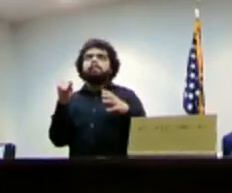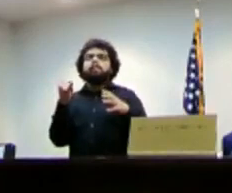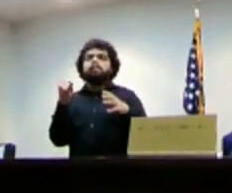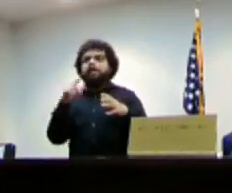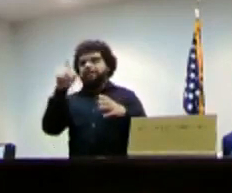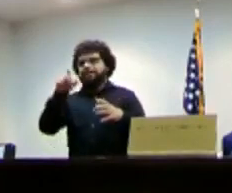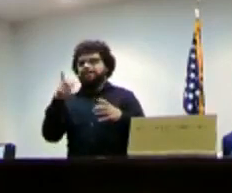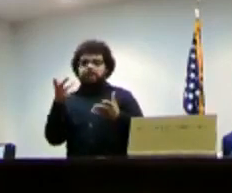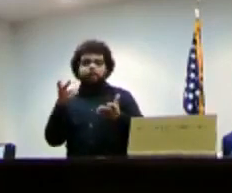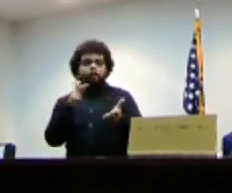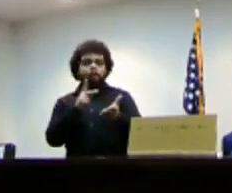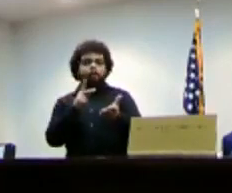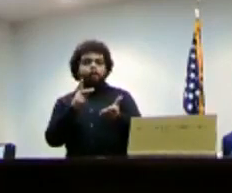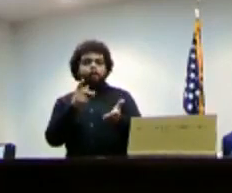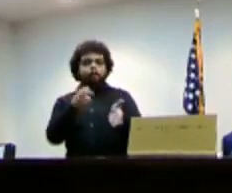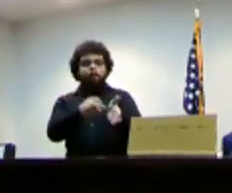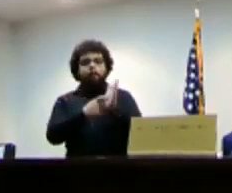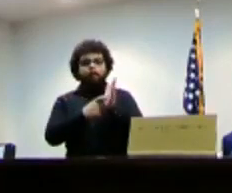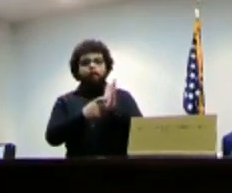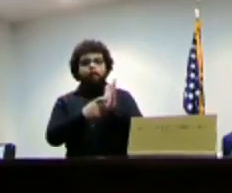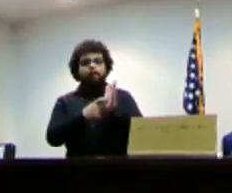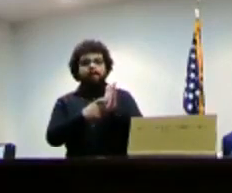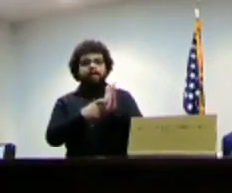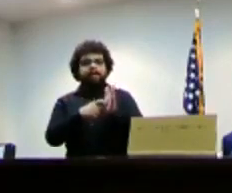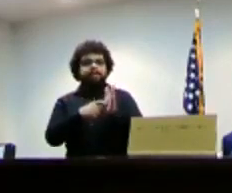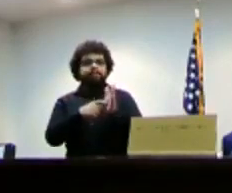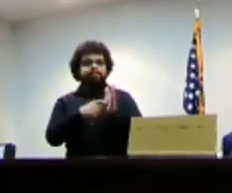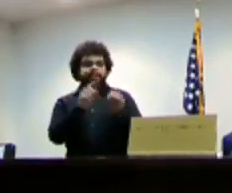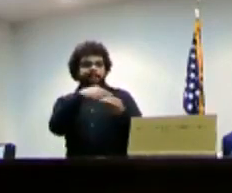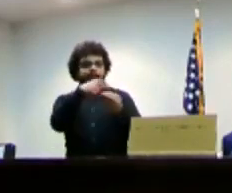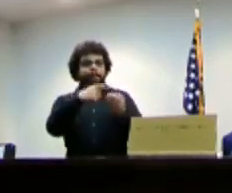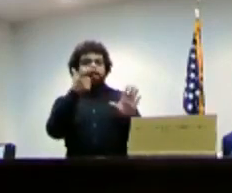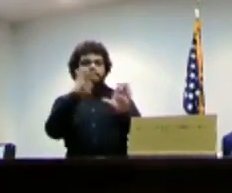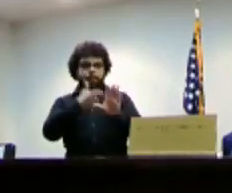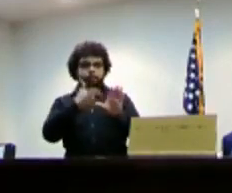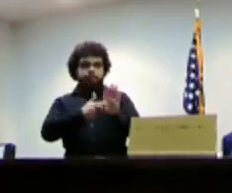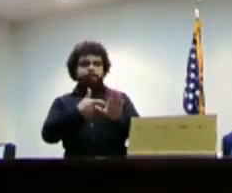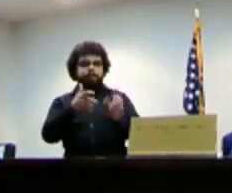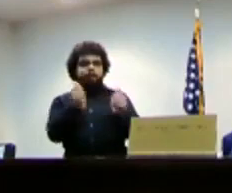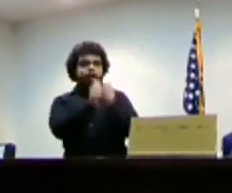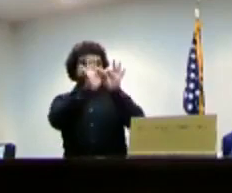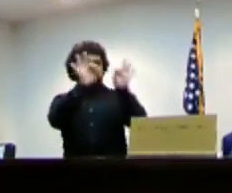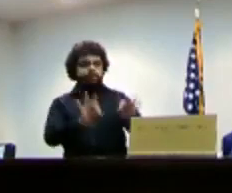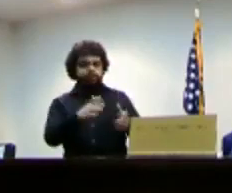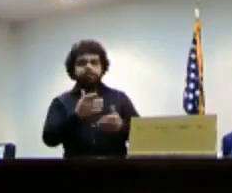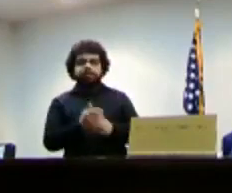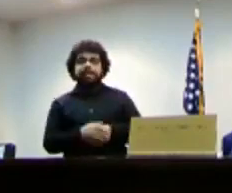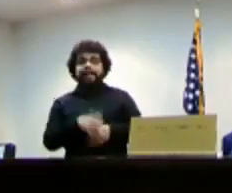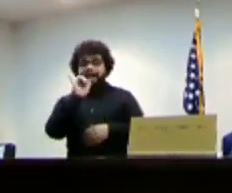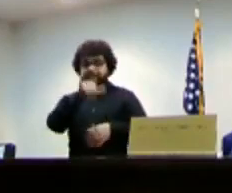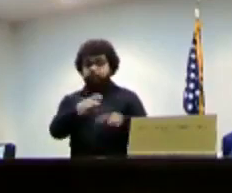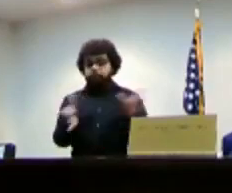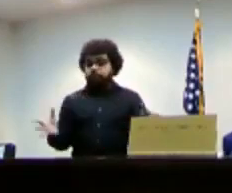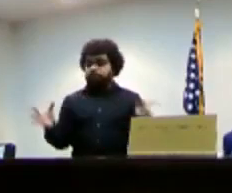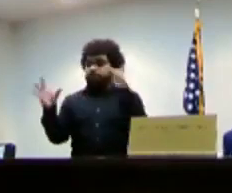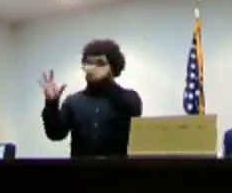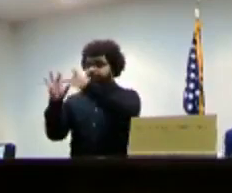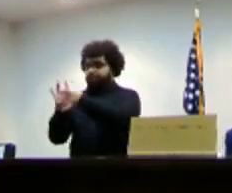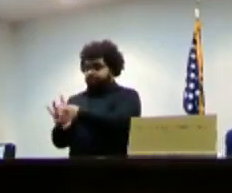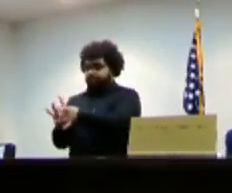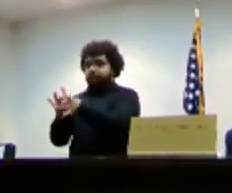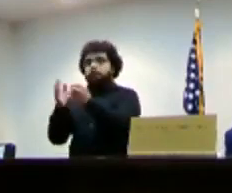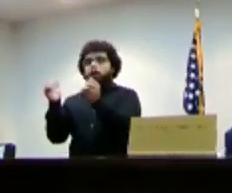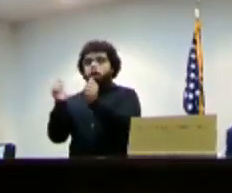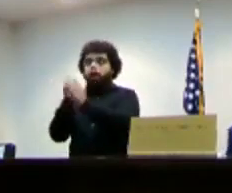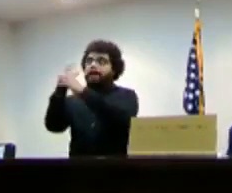estar cobrando de la parte de combustible. Eso se compagina con la reconciliación anterior de los 3 meses